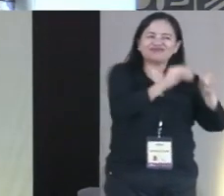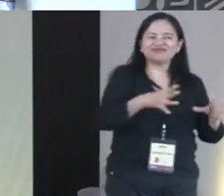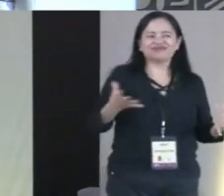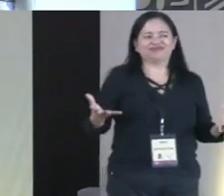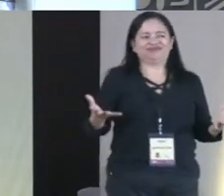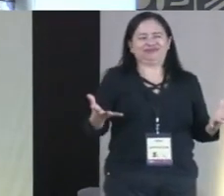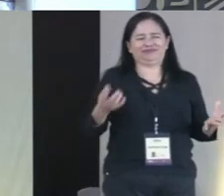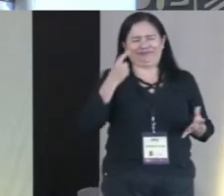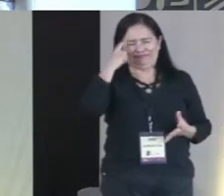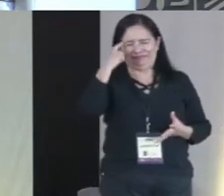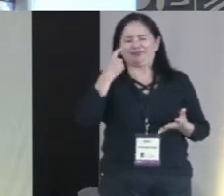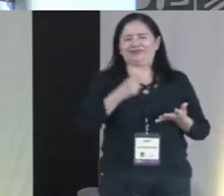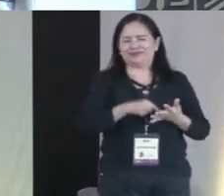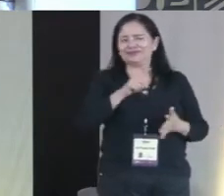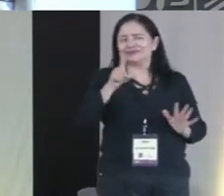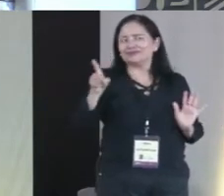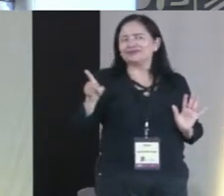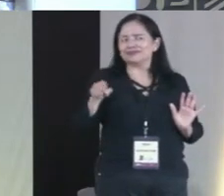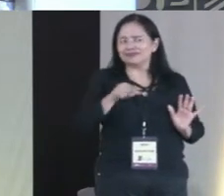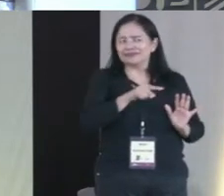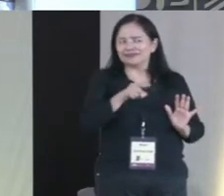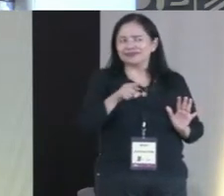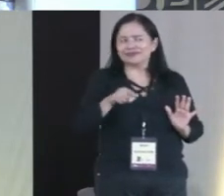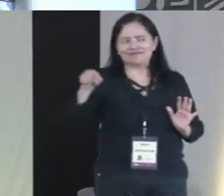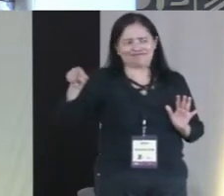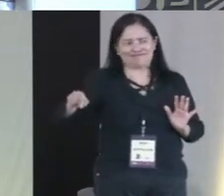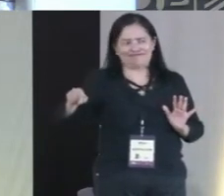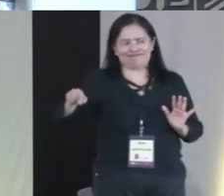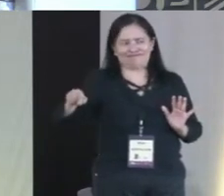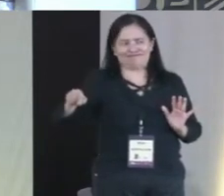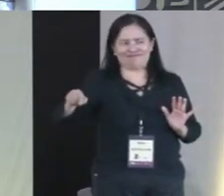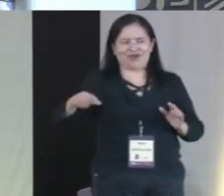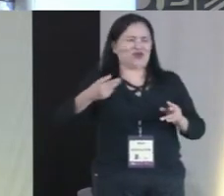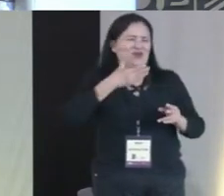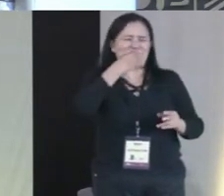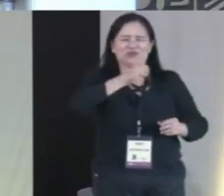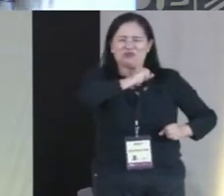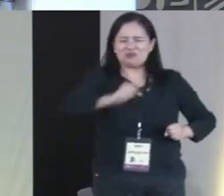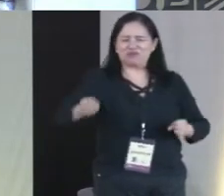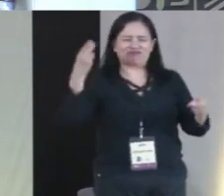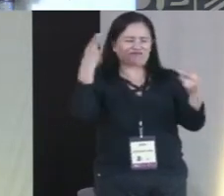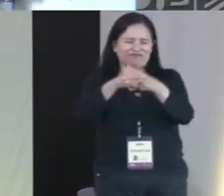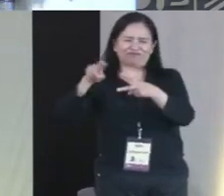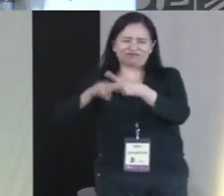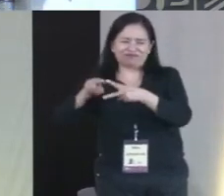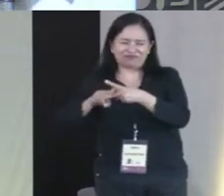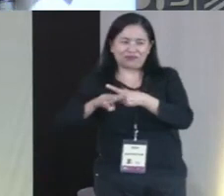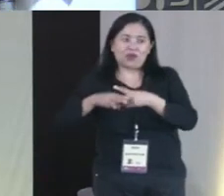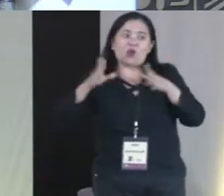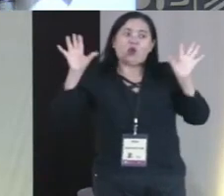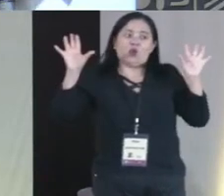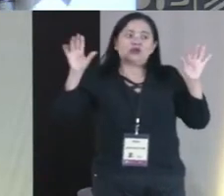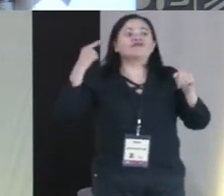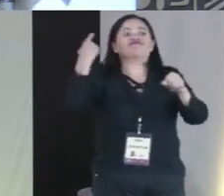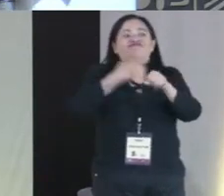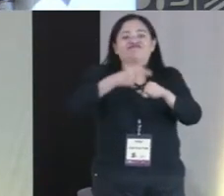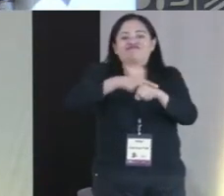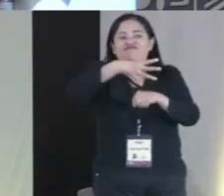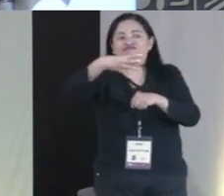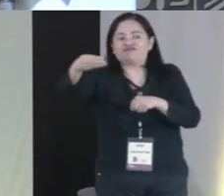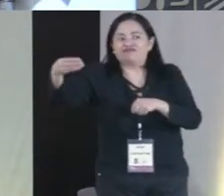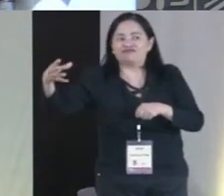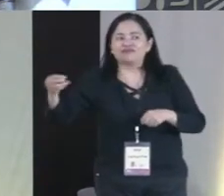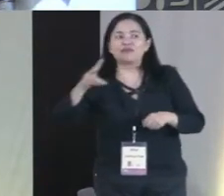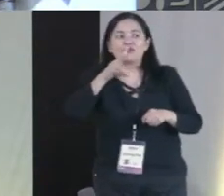creo que aquí sí se perpetró un genocidio, aún sin considerar la viruela y eso, lo que se